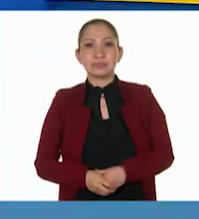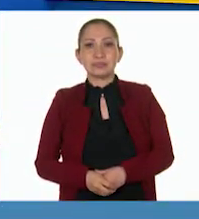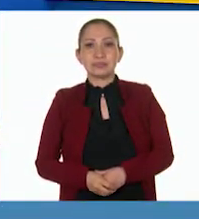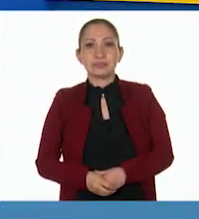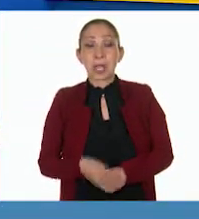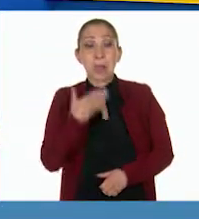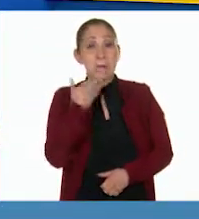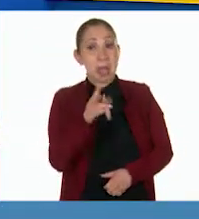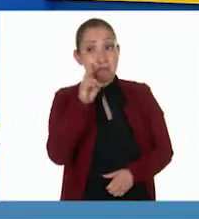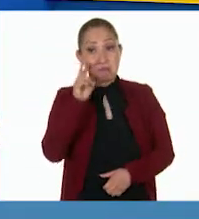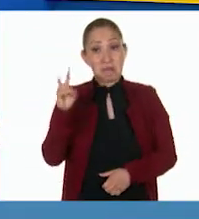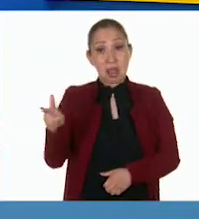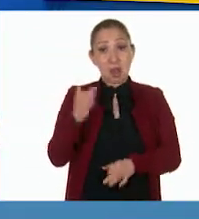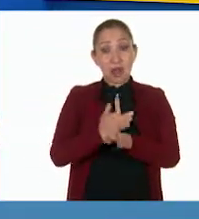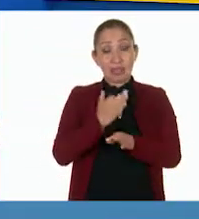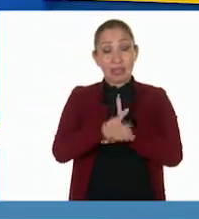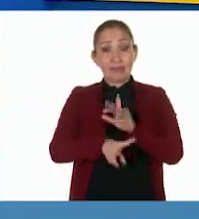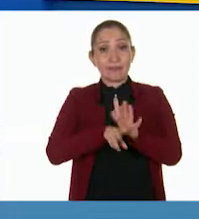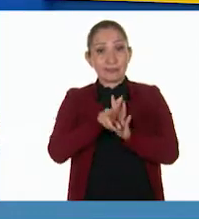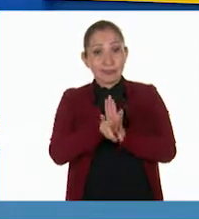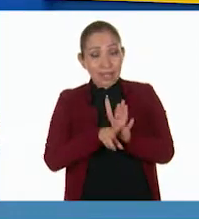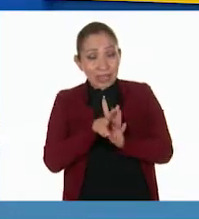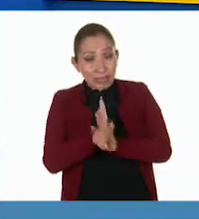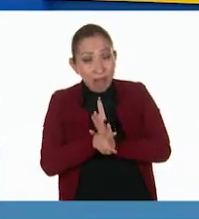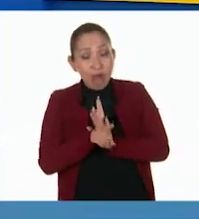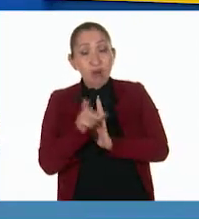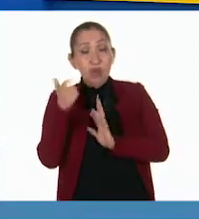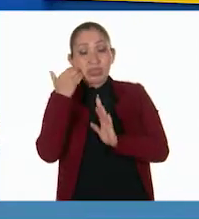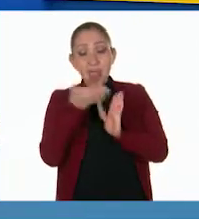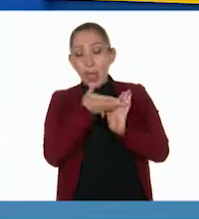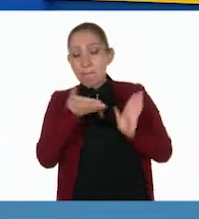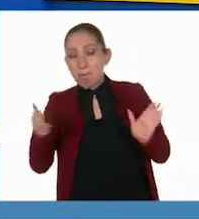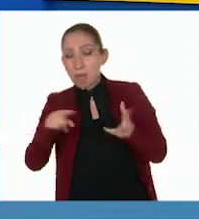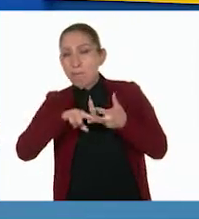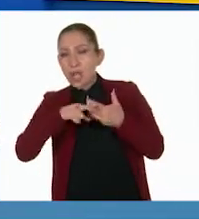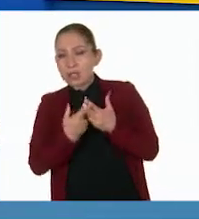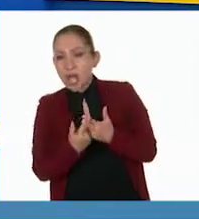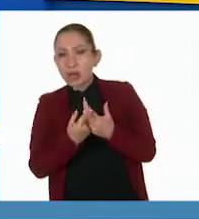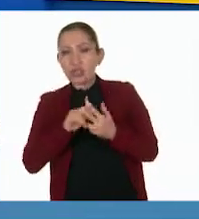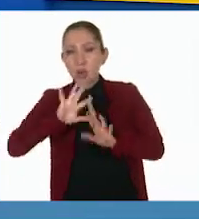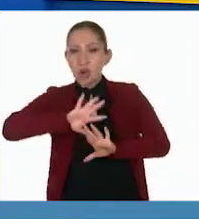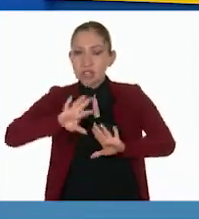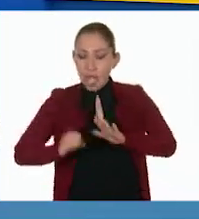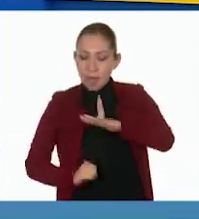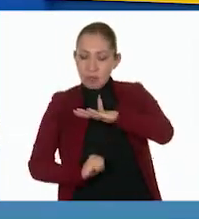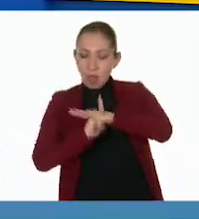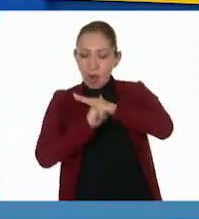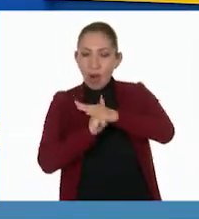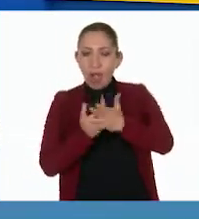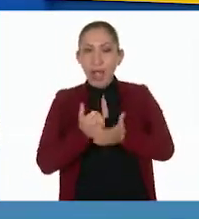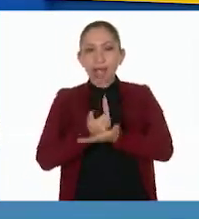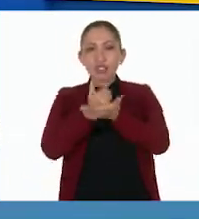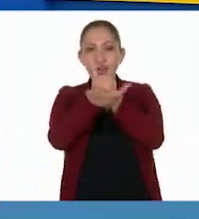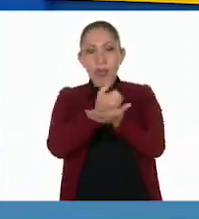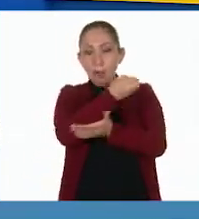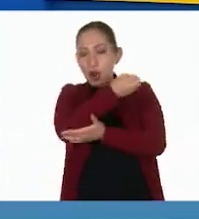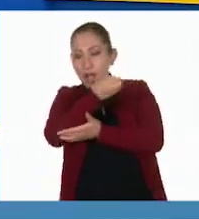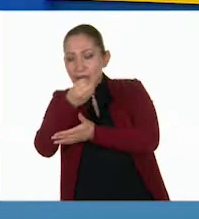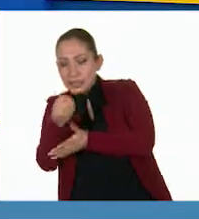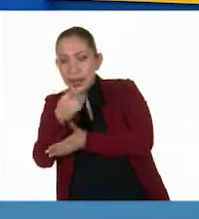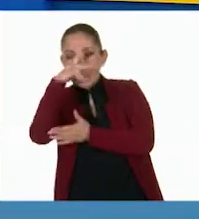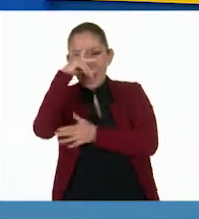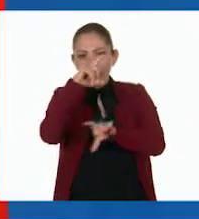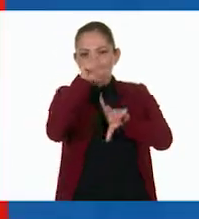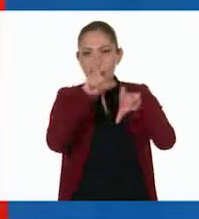Bien, pues como pudimos ver en este video, durante esta etapa comenzaron a sentarse las bases para reorganizar y reestructurar nuestro